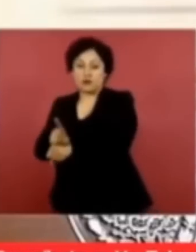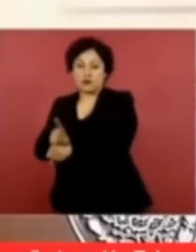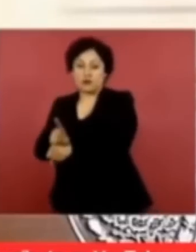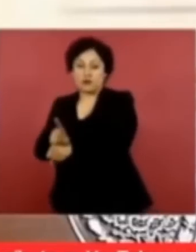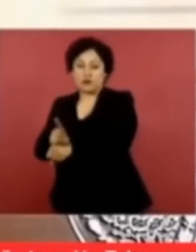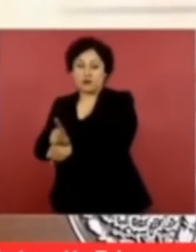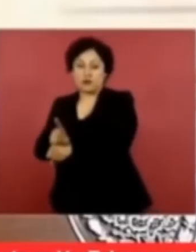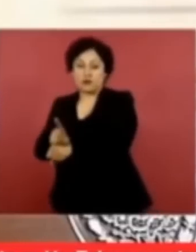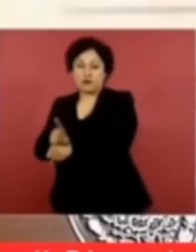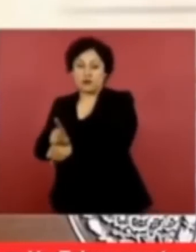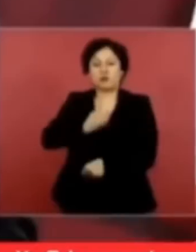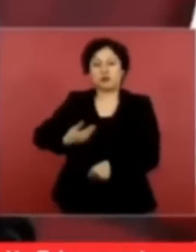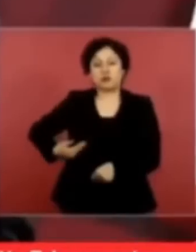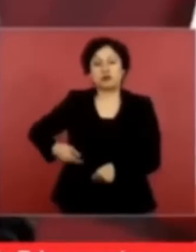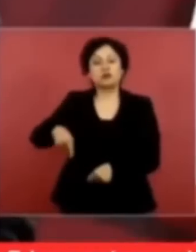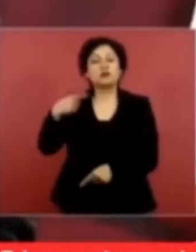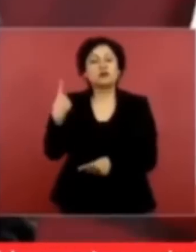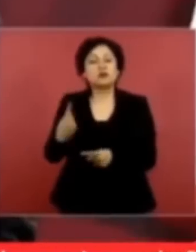vicepresidente José María